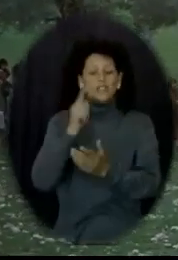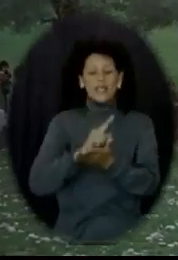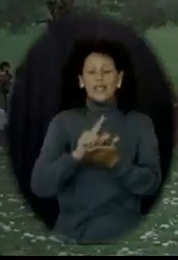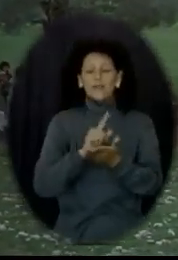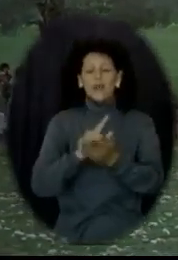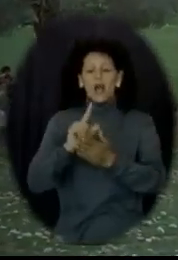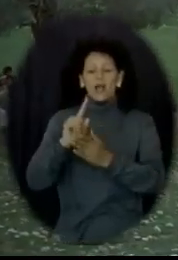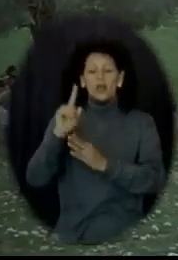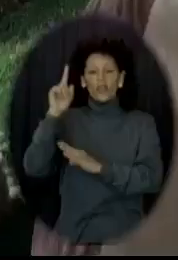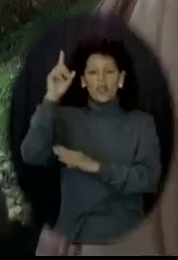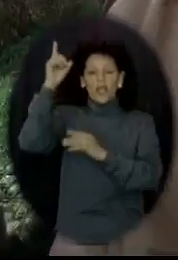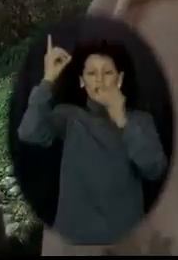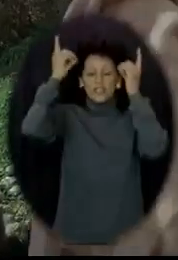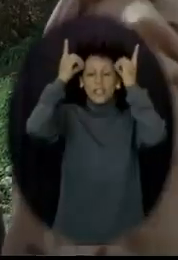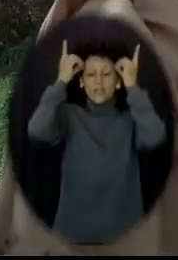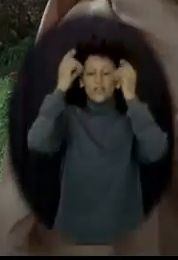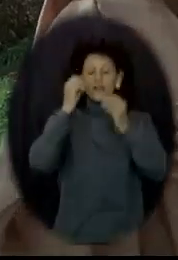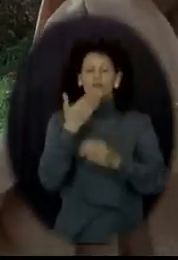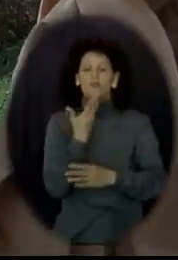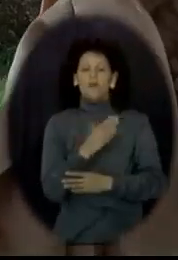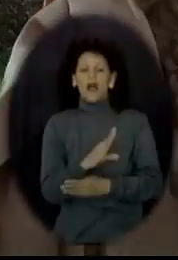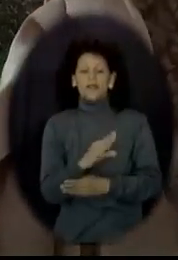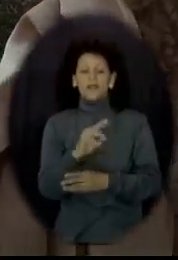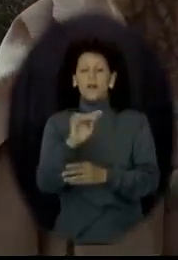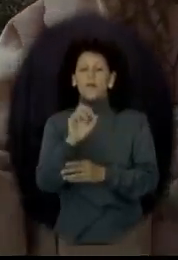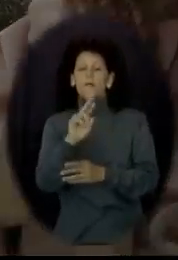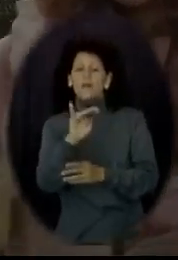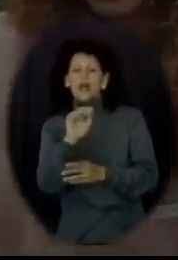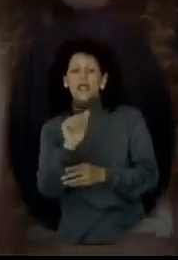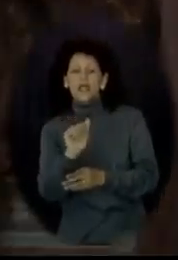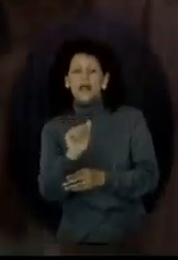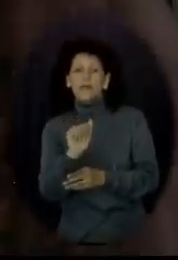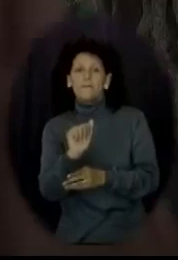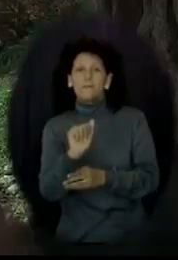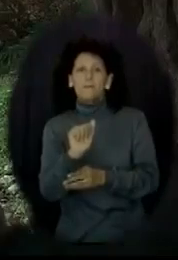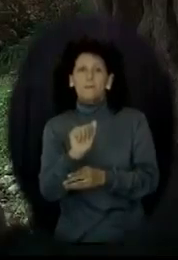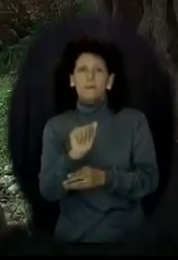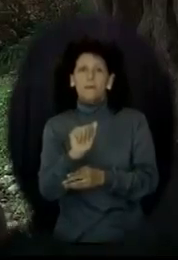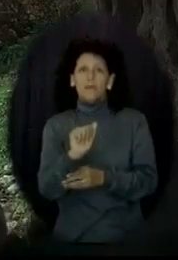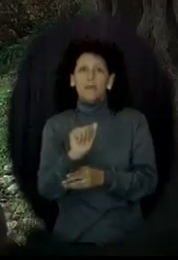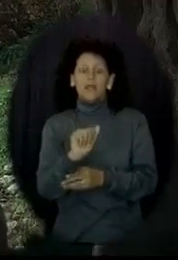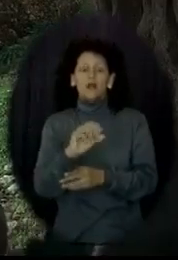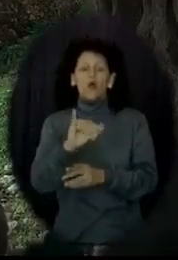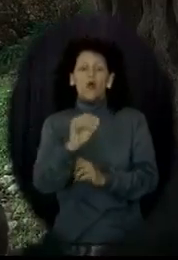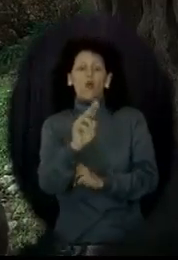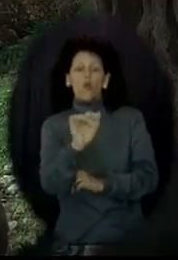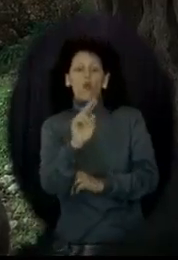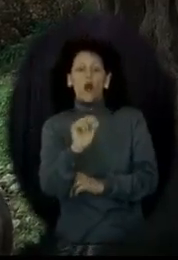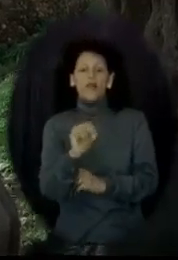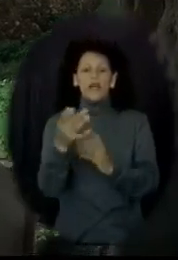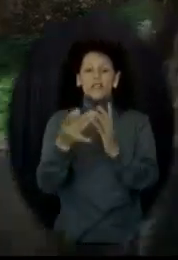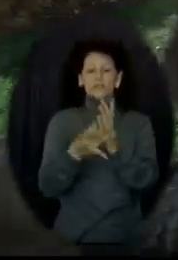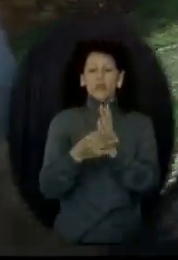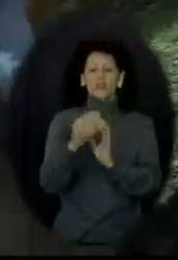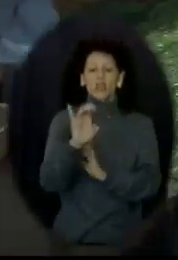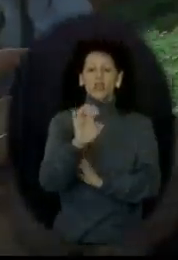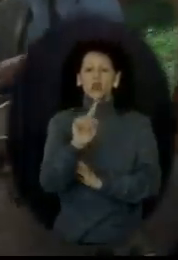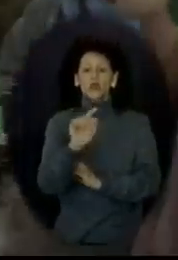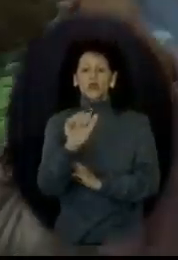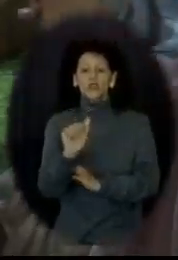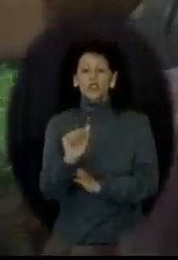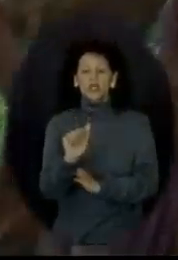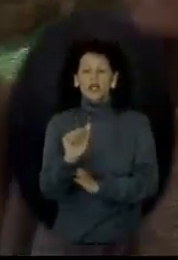mujeres que él había curado de espíritus malignos. María, la llamada Magdalena. Juana, esposa de